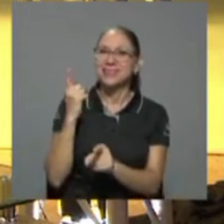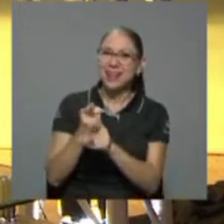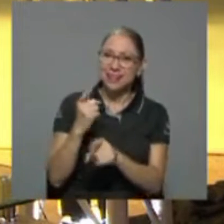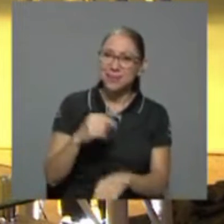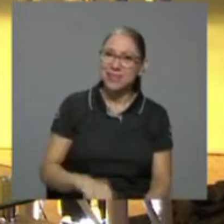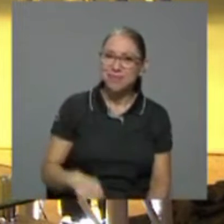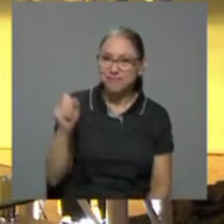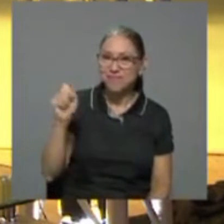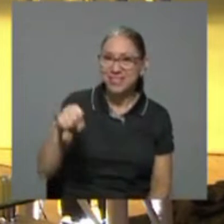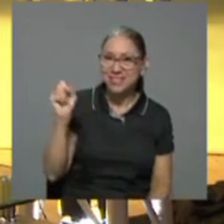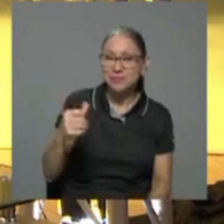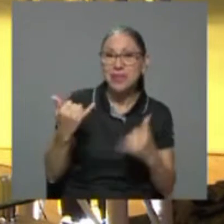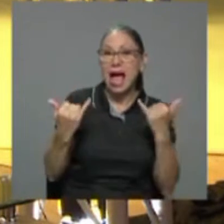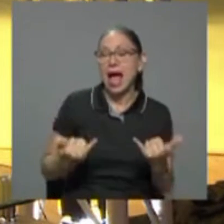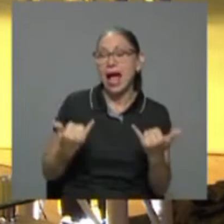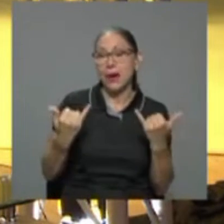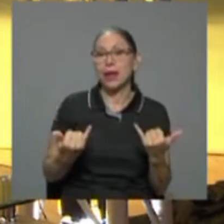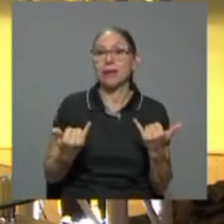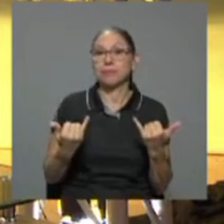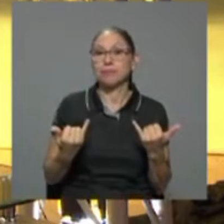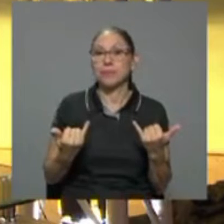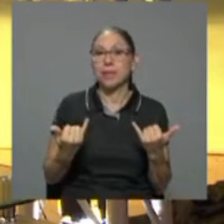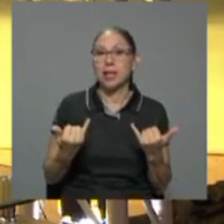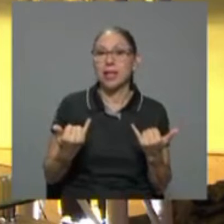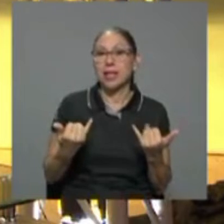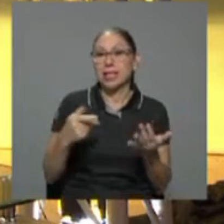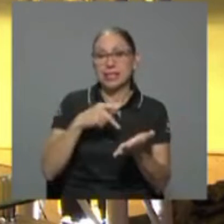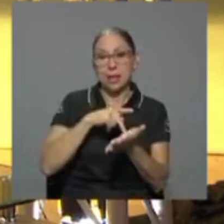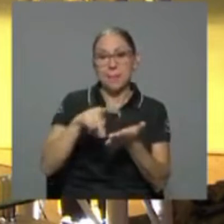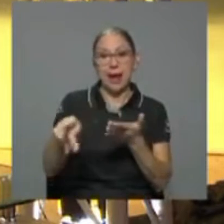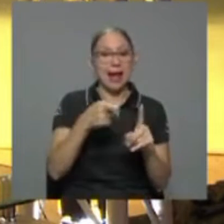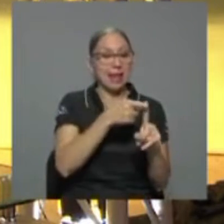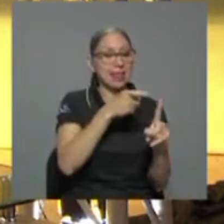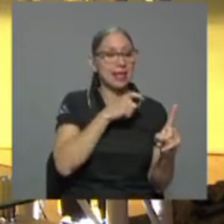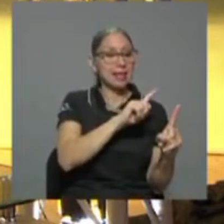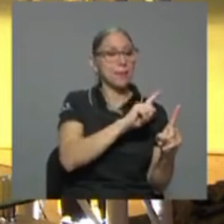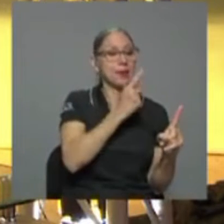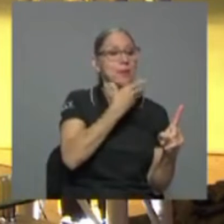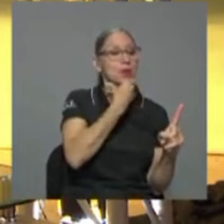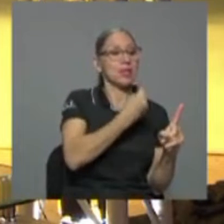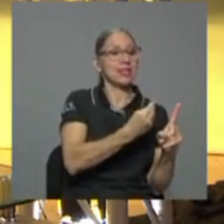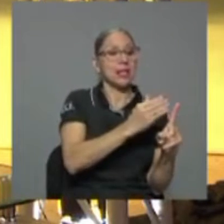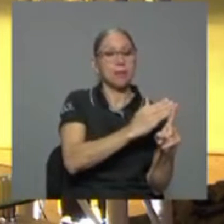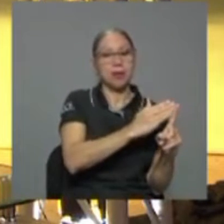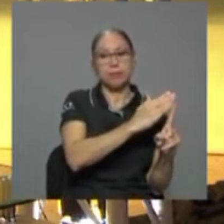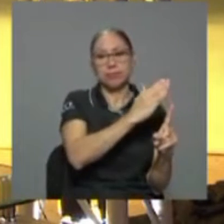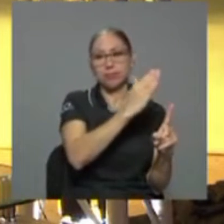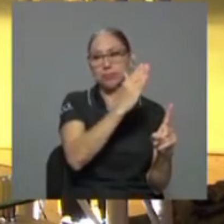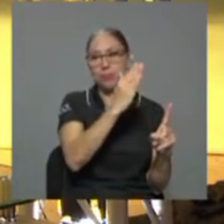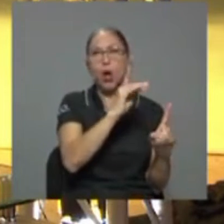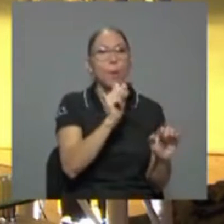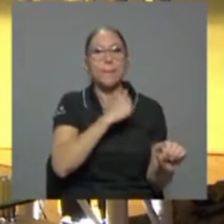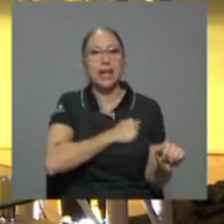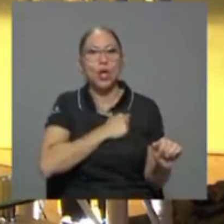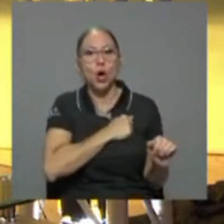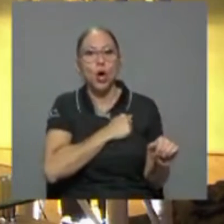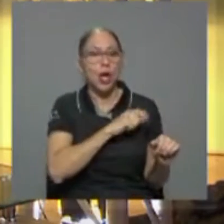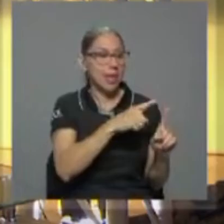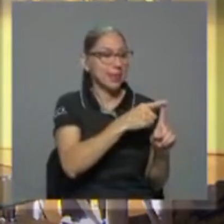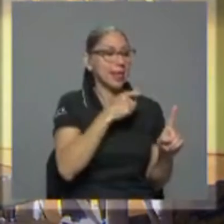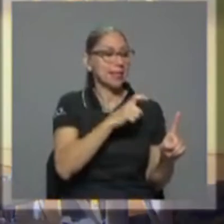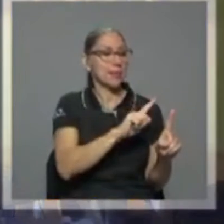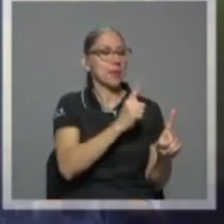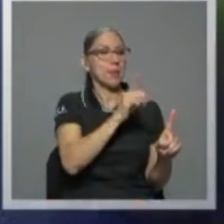Exactamente, sí, ahora, digamos, se paga, digamos, del 1 de diciembre al 31, perdón, del 1 de enero al 31